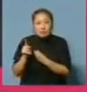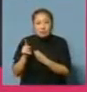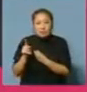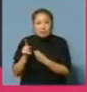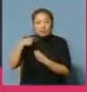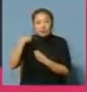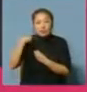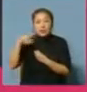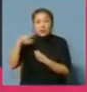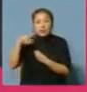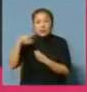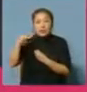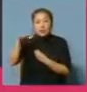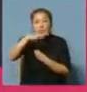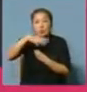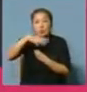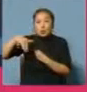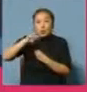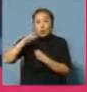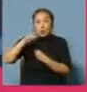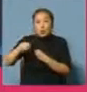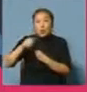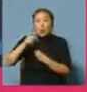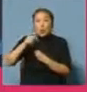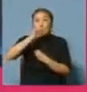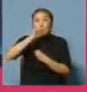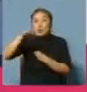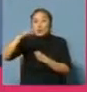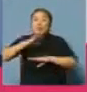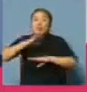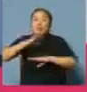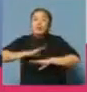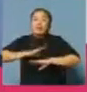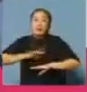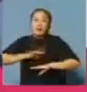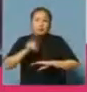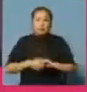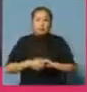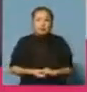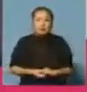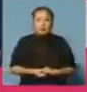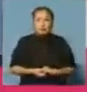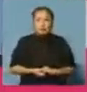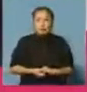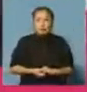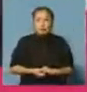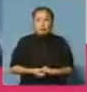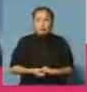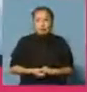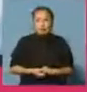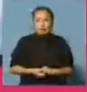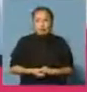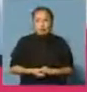Pero hay un lugar tranquilo con un océano.